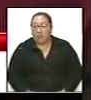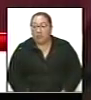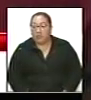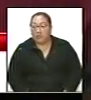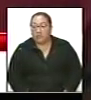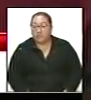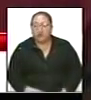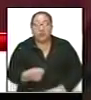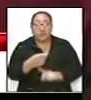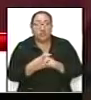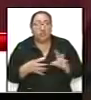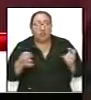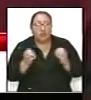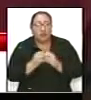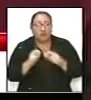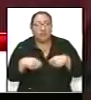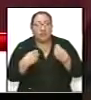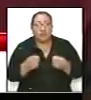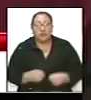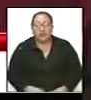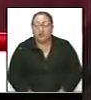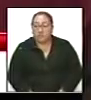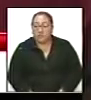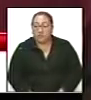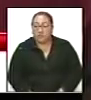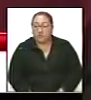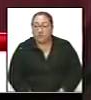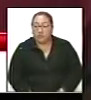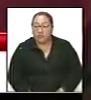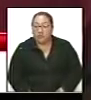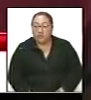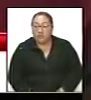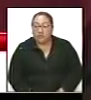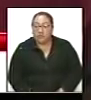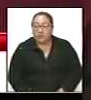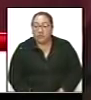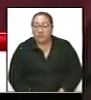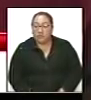la suma de todas las dotaciones. Es decir,